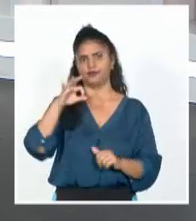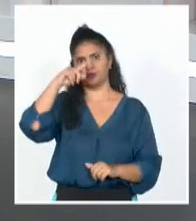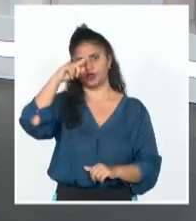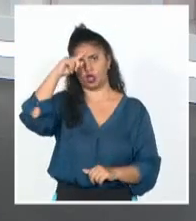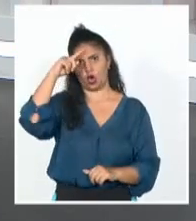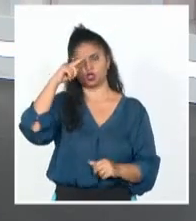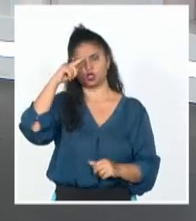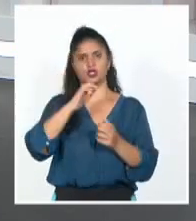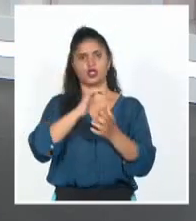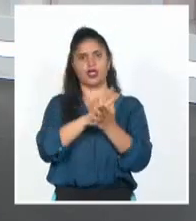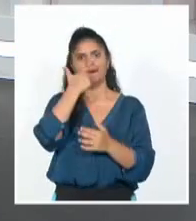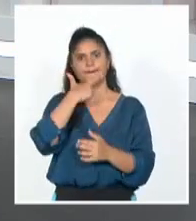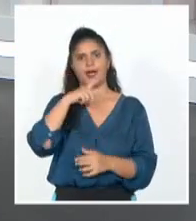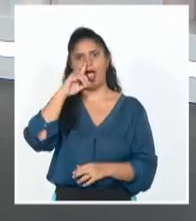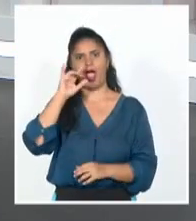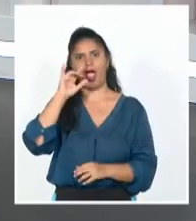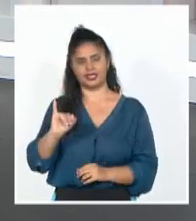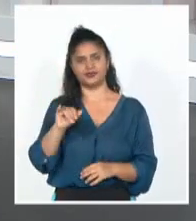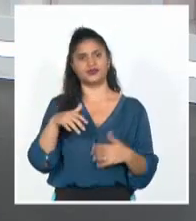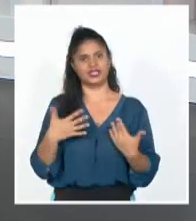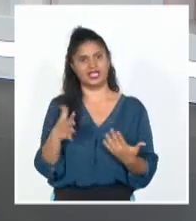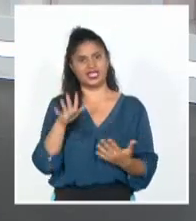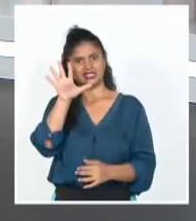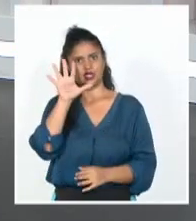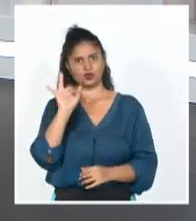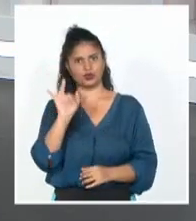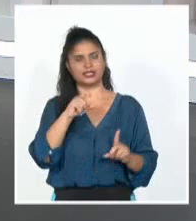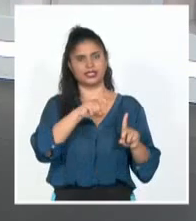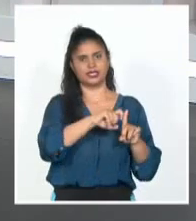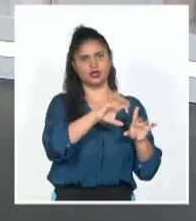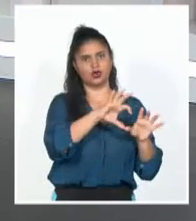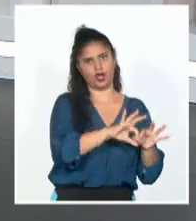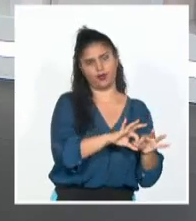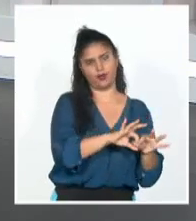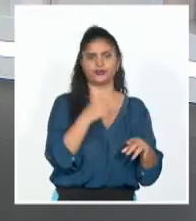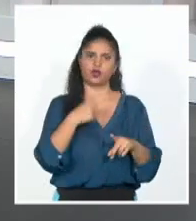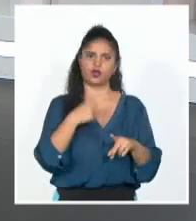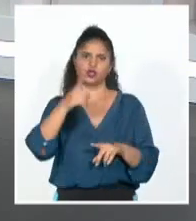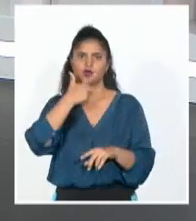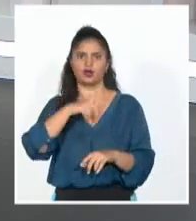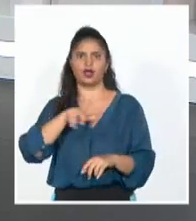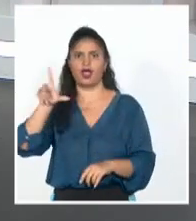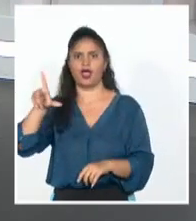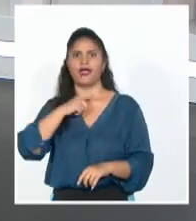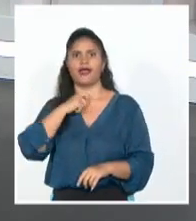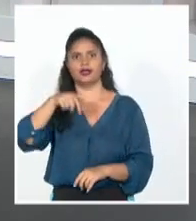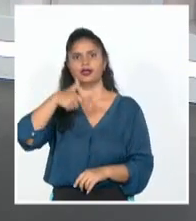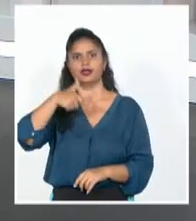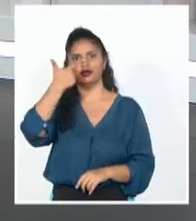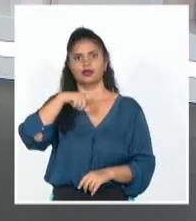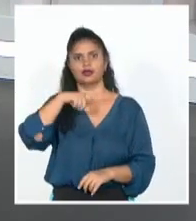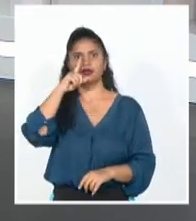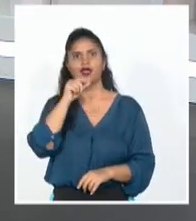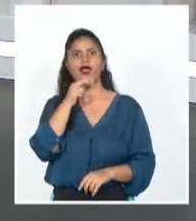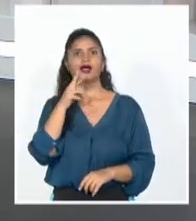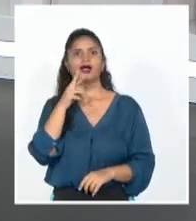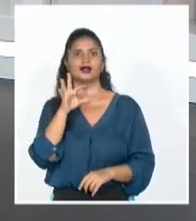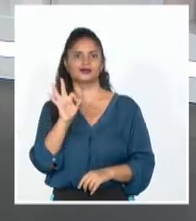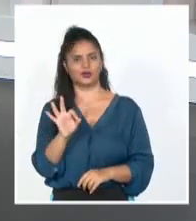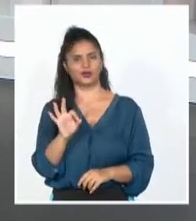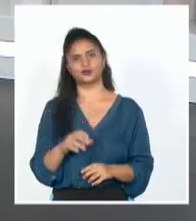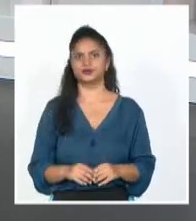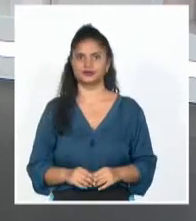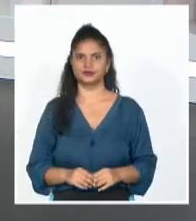57 kilogramos avanzó, ganó su primer combate. Alejandro Calabaza Valdés en los 65 kilogramos ya está en semifinales. Lucha libre